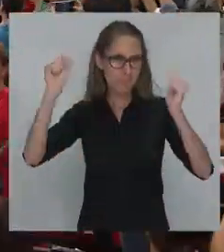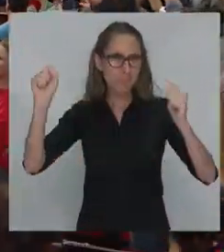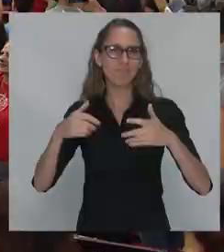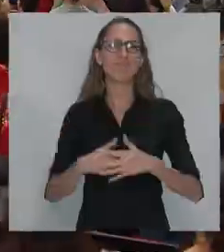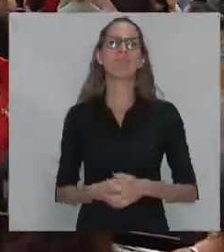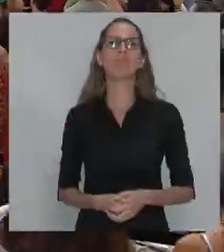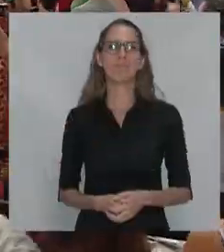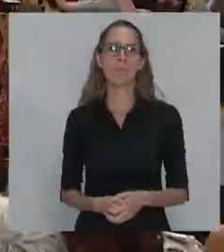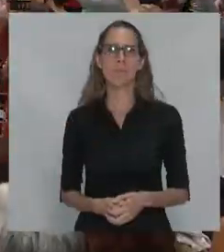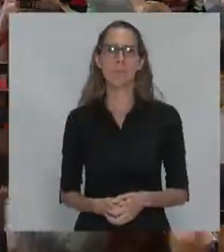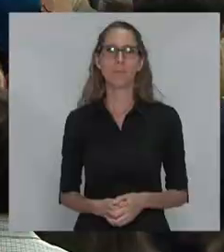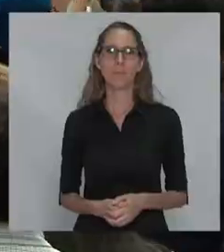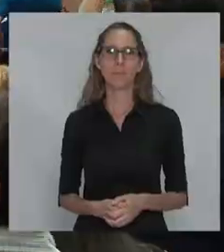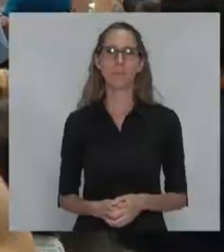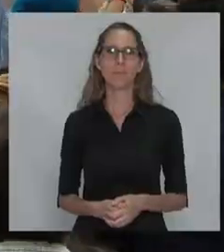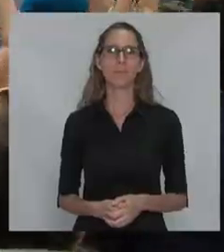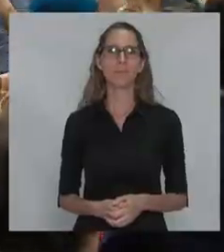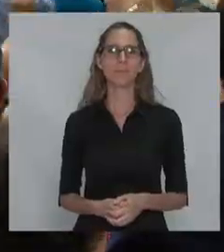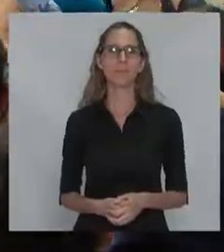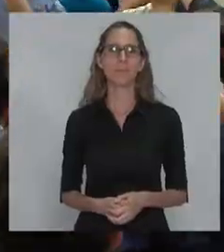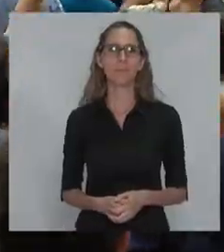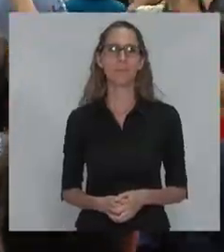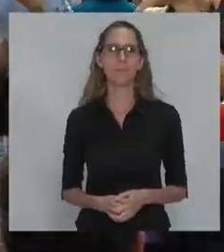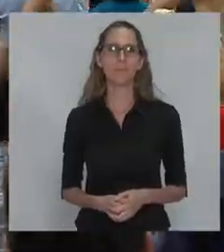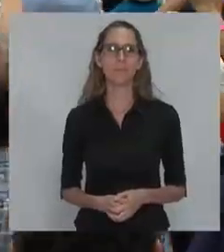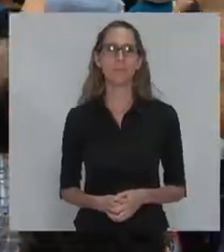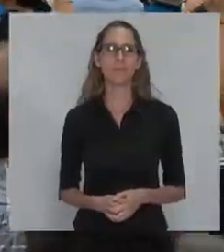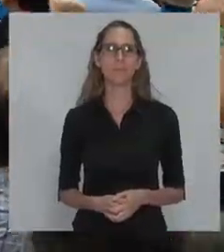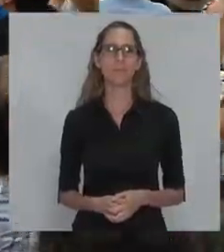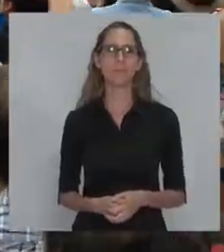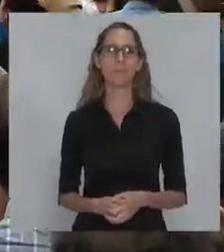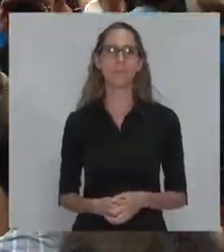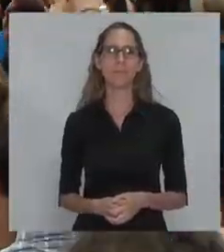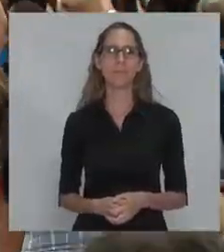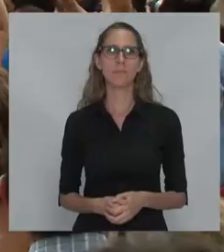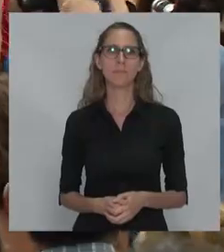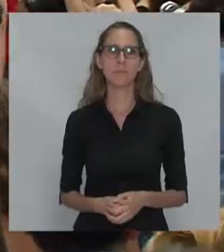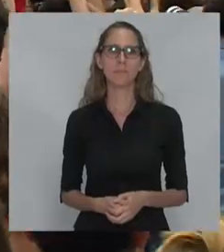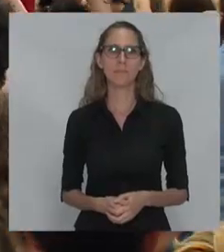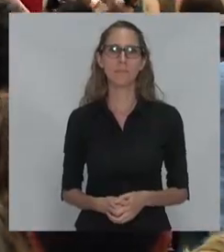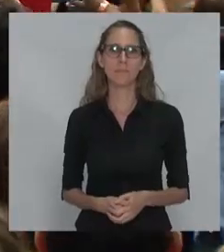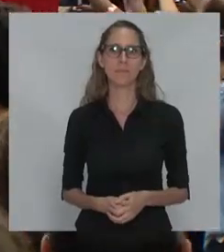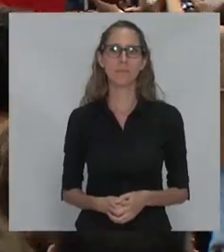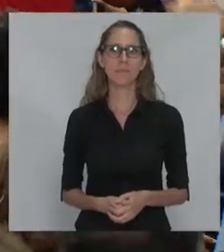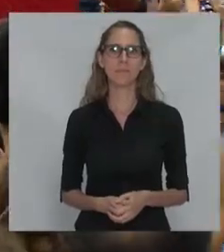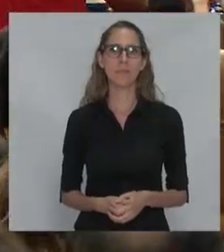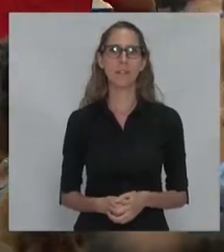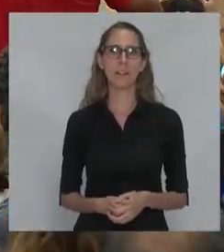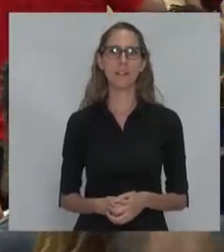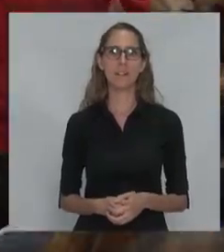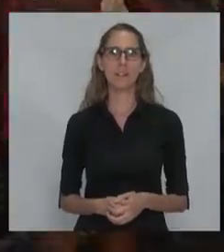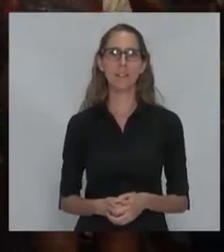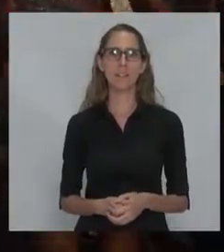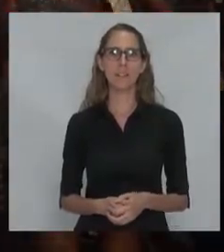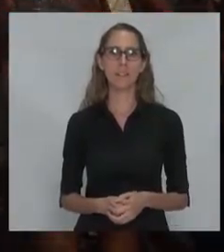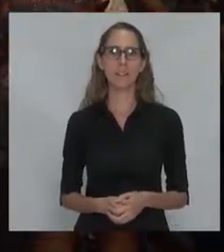Lula livre! Lula livre! Lula livre! Lula livre! Lula